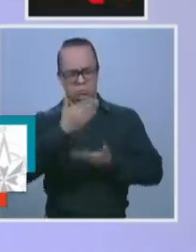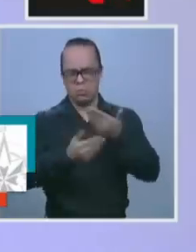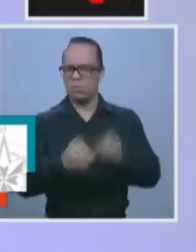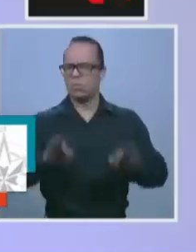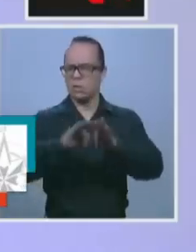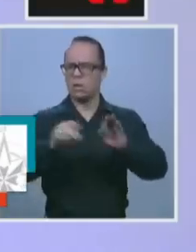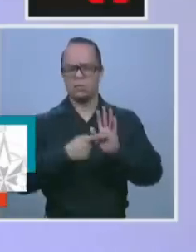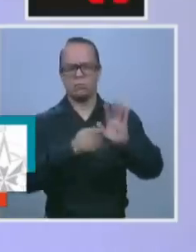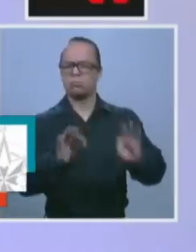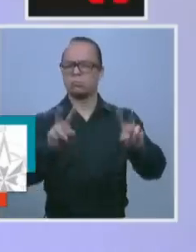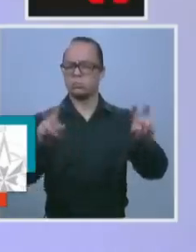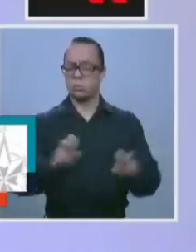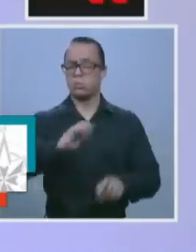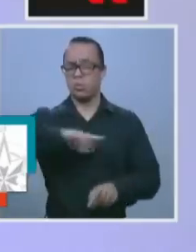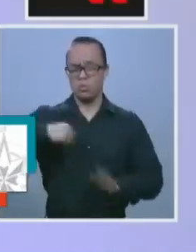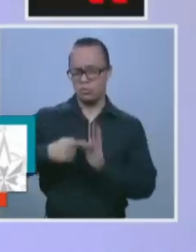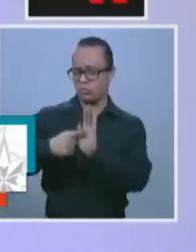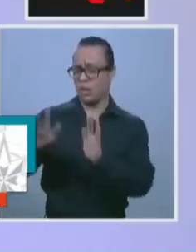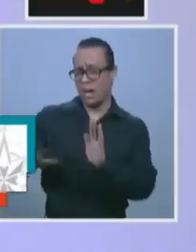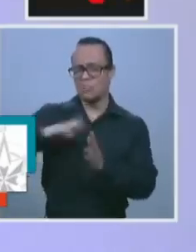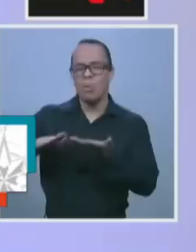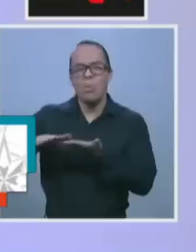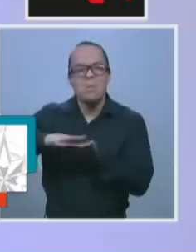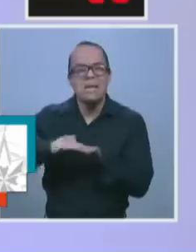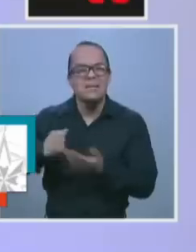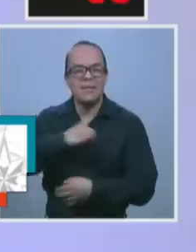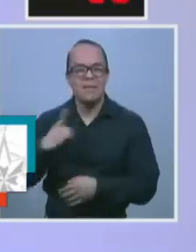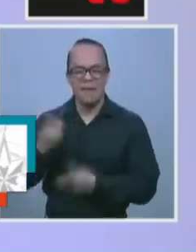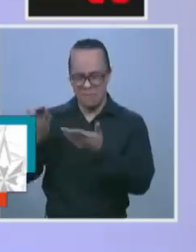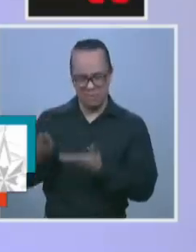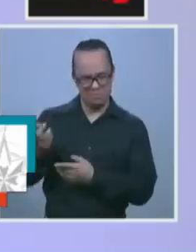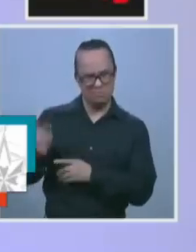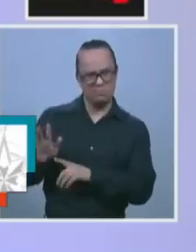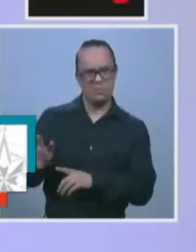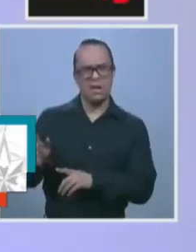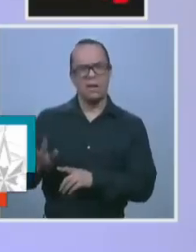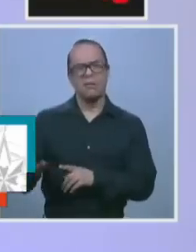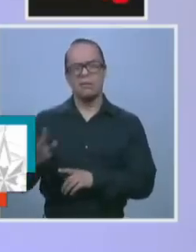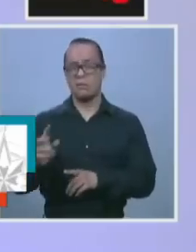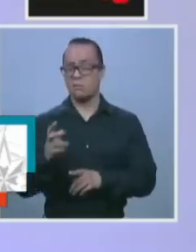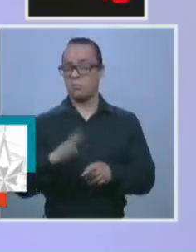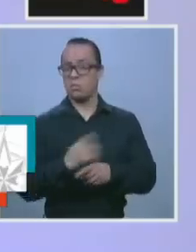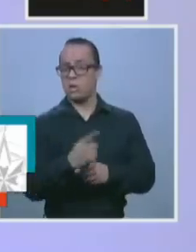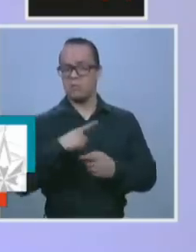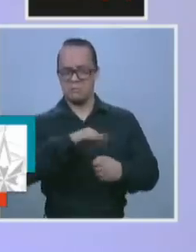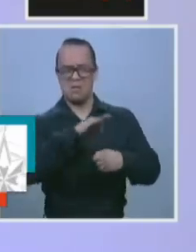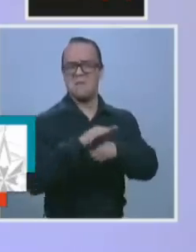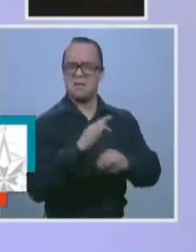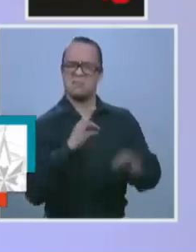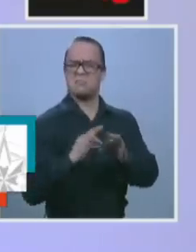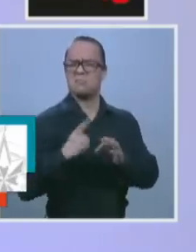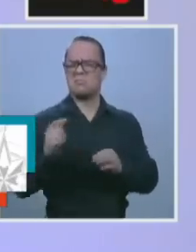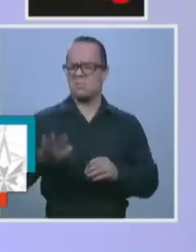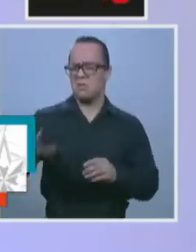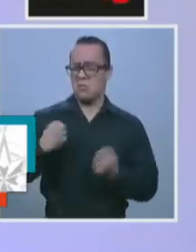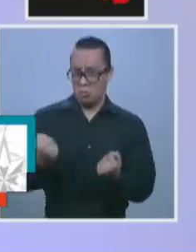visto. Le vamos a dar una lección de dignidad. Es la lucha del desprotegido, desprotegido y desposeído contra el poderoso, y